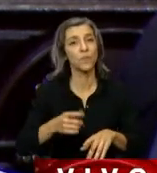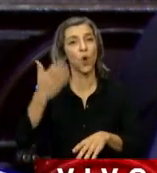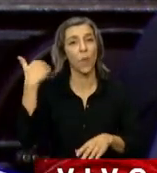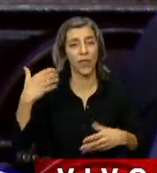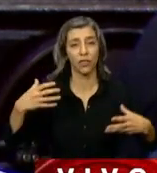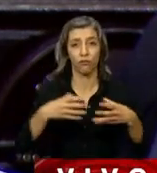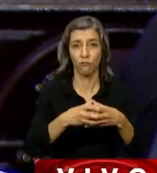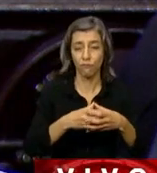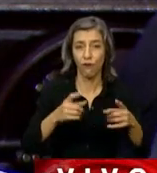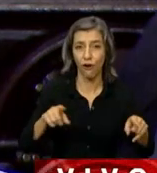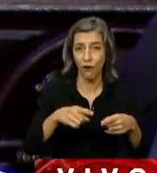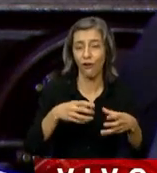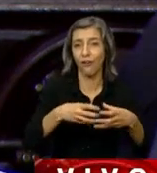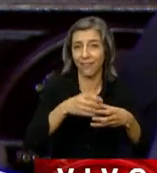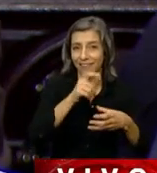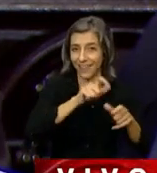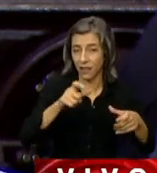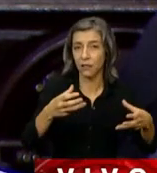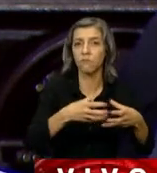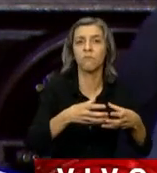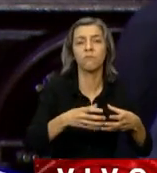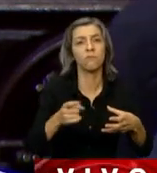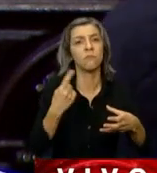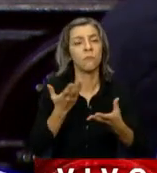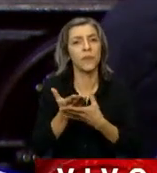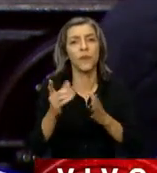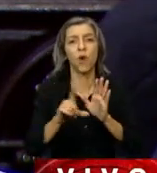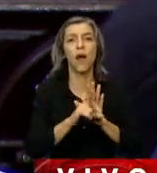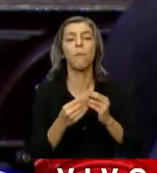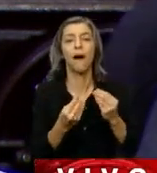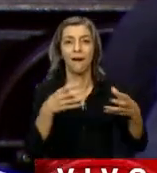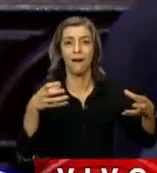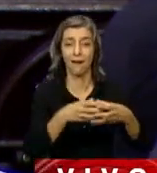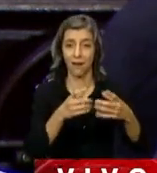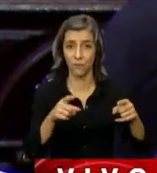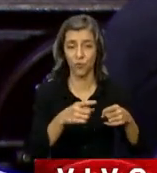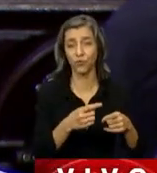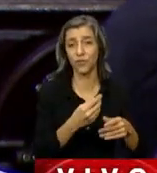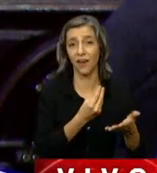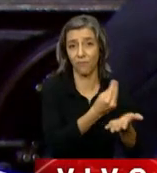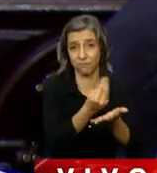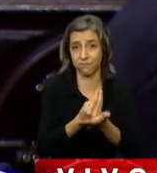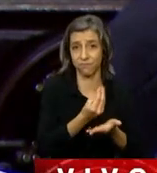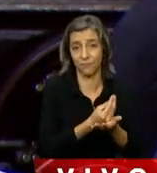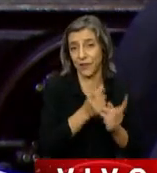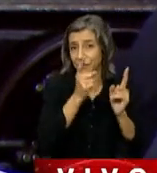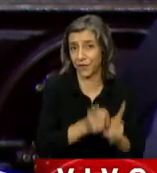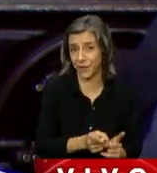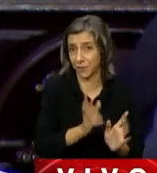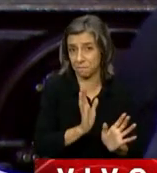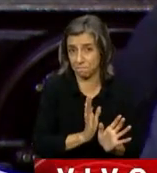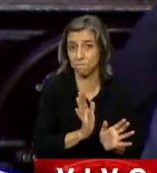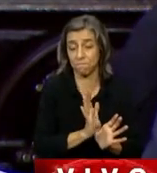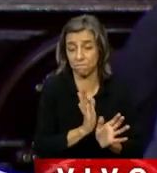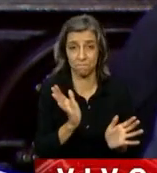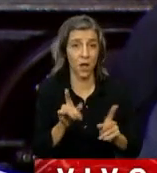para que queden en planta permanente los músicos y las músicas de la orquesta, como sucede en la mayoría de las orquestas sinfónicas del país